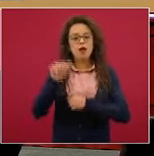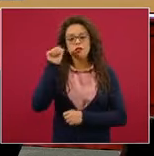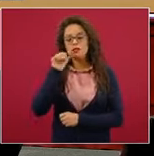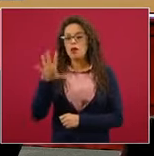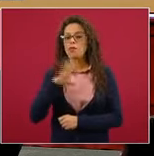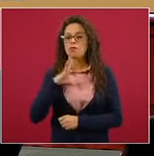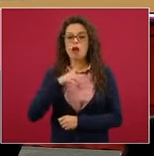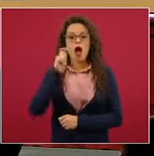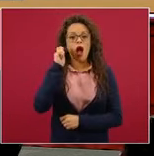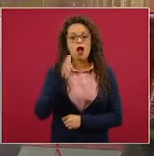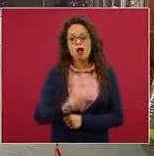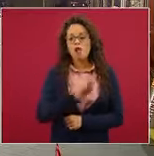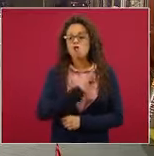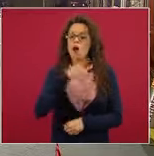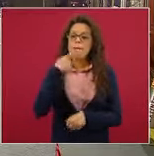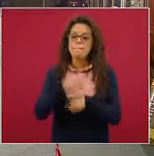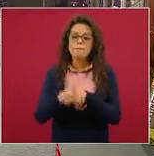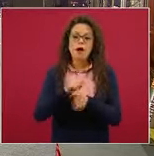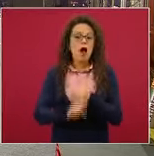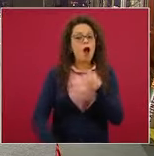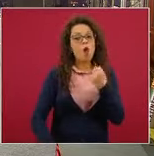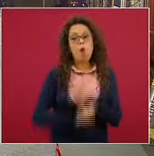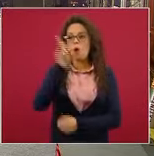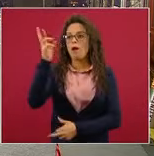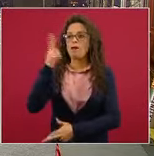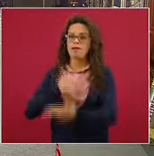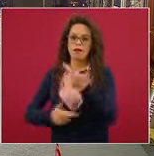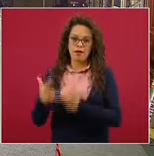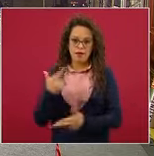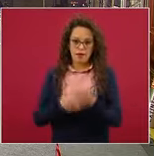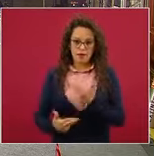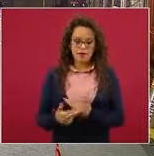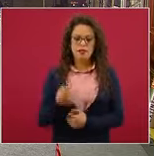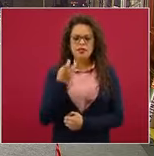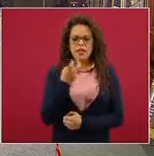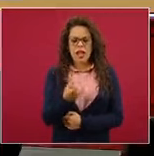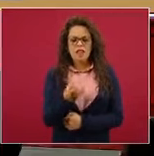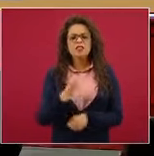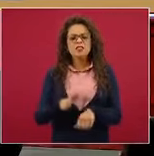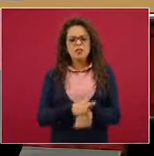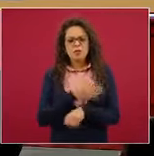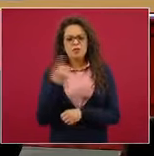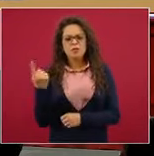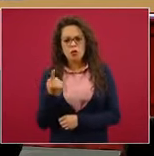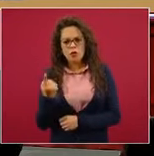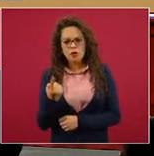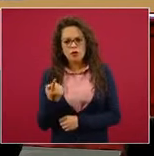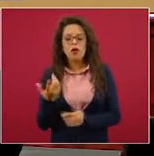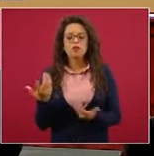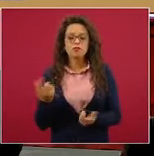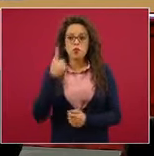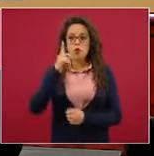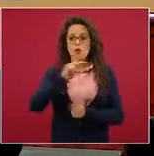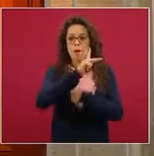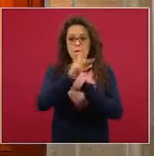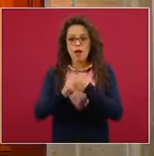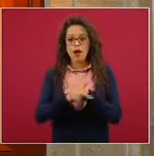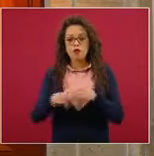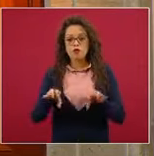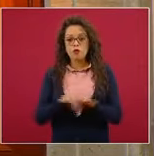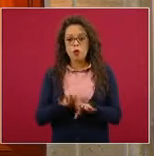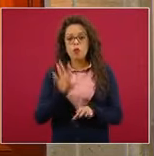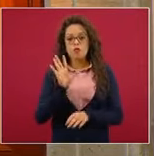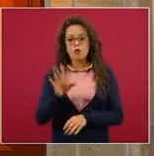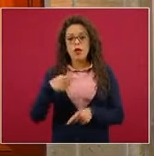riesgo inminente. Y esto tiene que ver con la manera de cómo un país en su momento empieza a liberar el